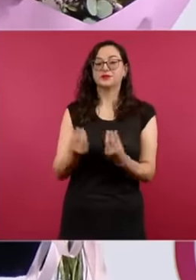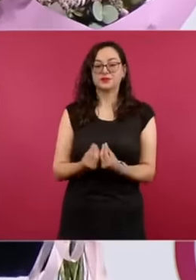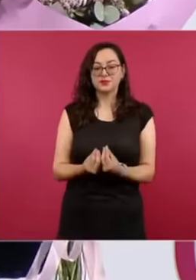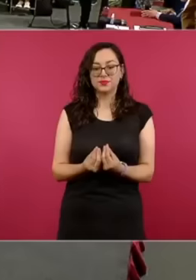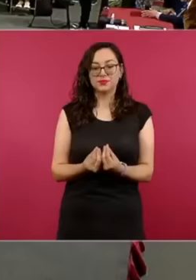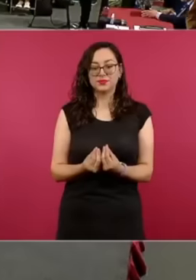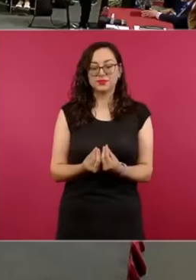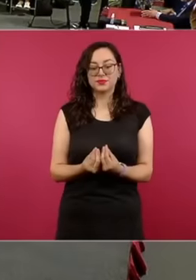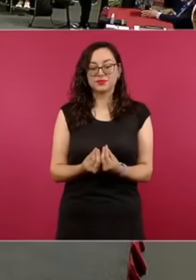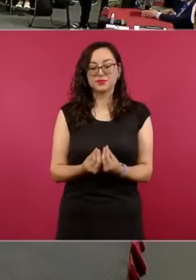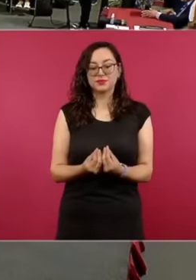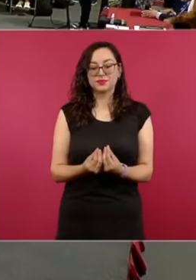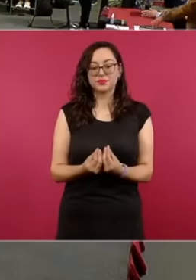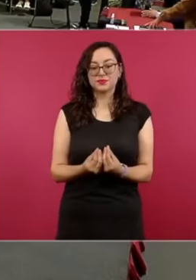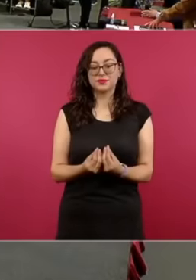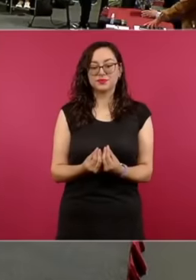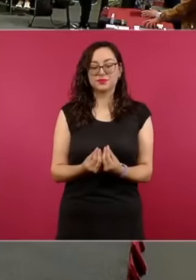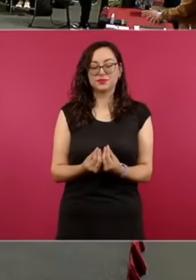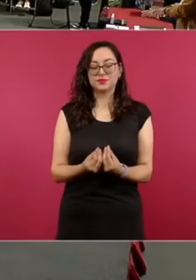mamás,